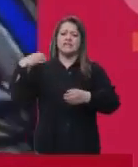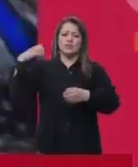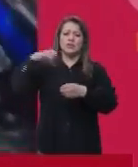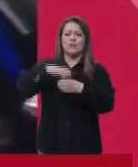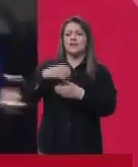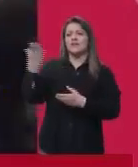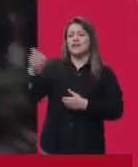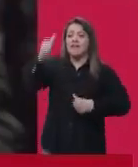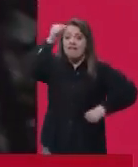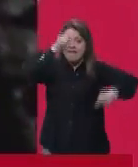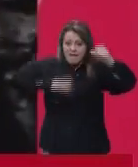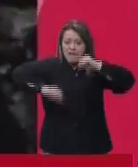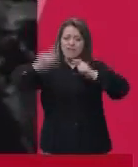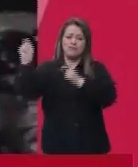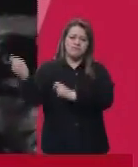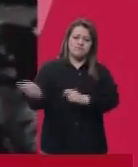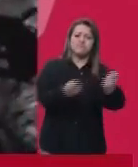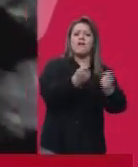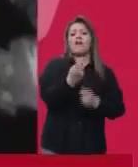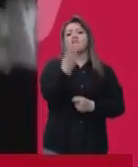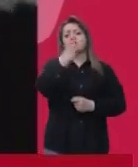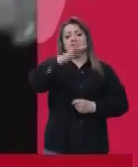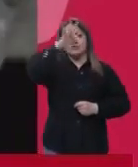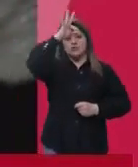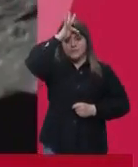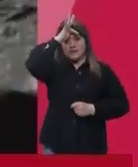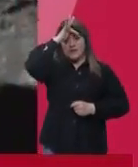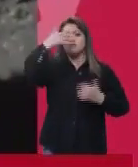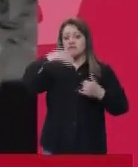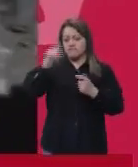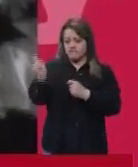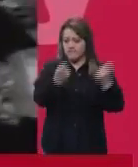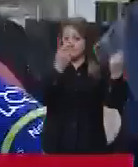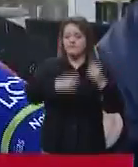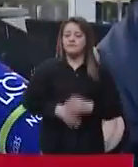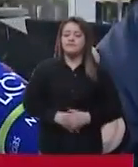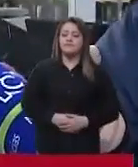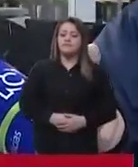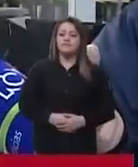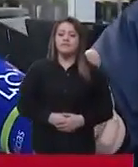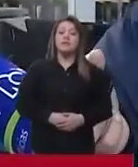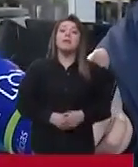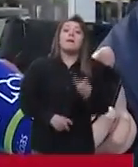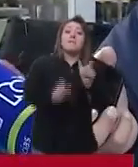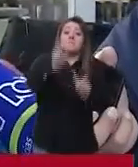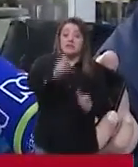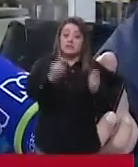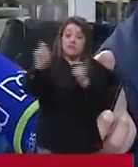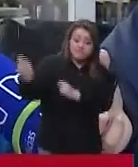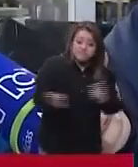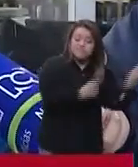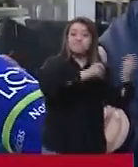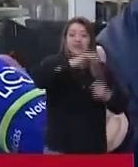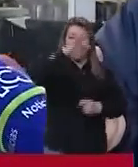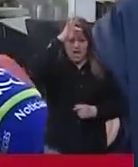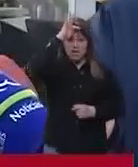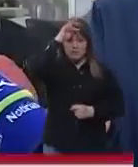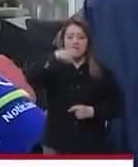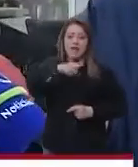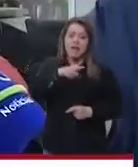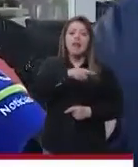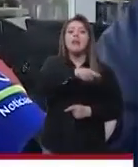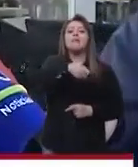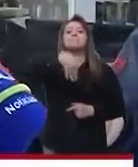Bolívar. Los heridos fueron trasladados a 3 centros asistenciales. Estas personas que han sido remitidas, la mayoría